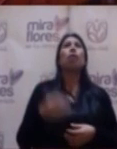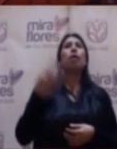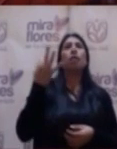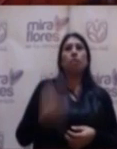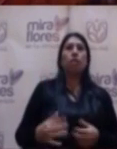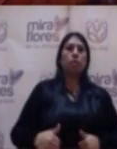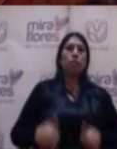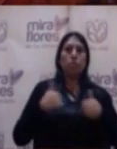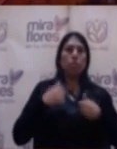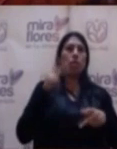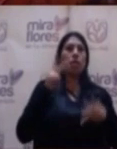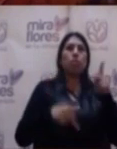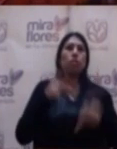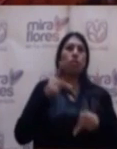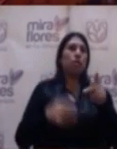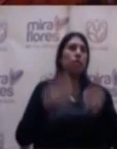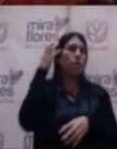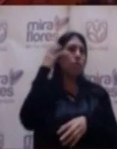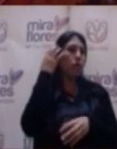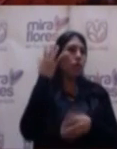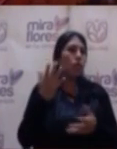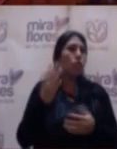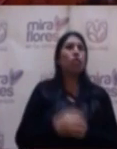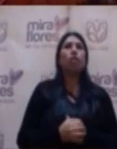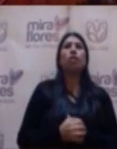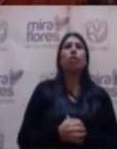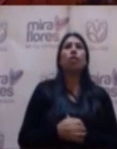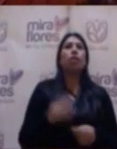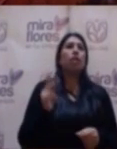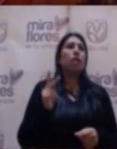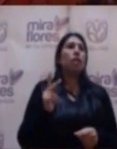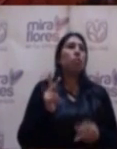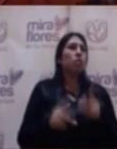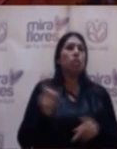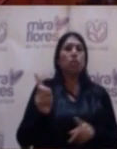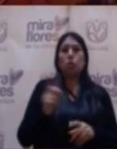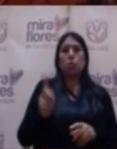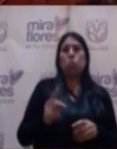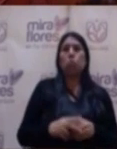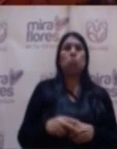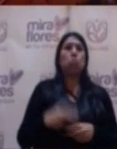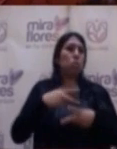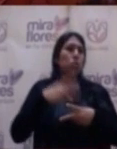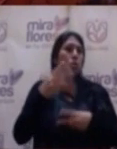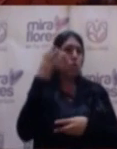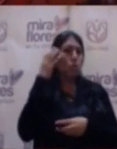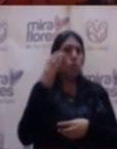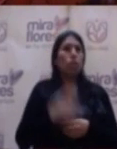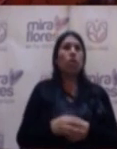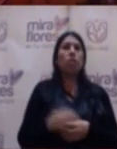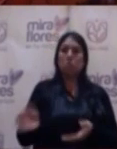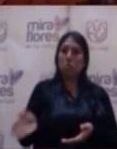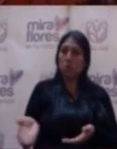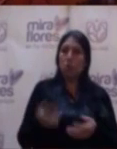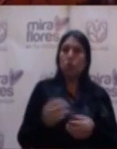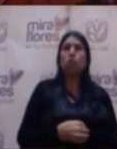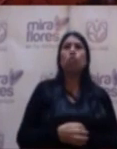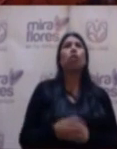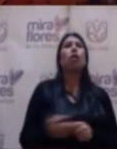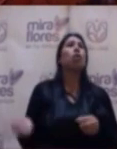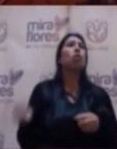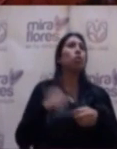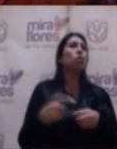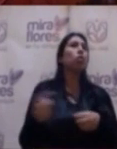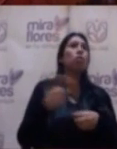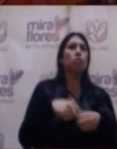ciudadanos miraflorinos y las personas que, no siendo miraflorinas, nos visitan, bienvenido a seguir participando de una u